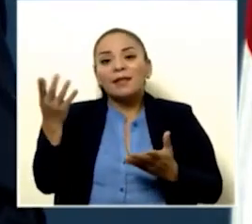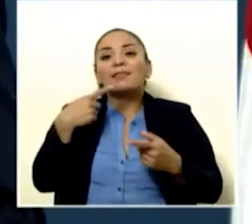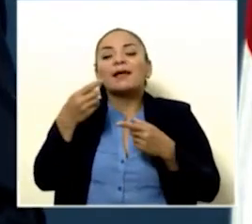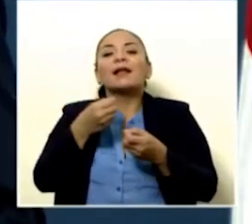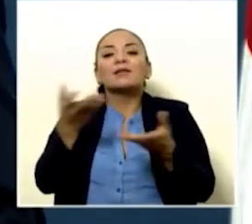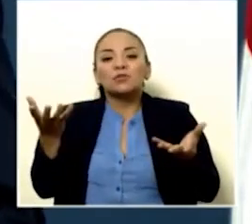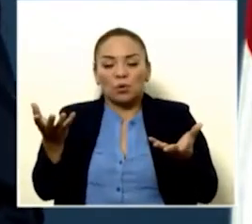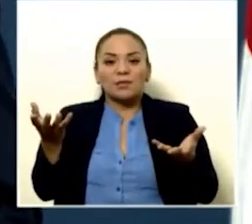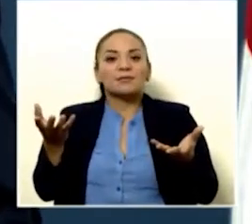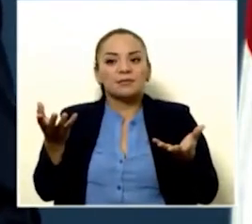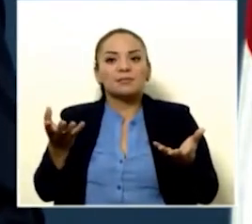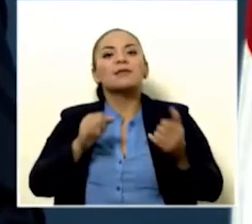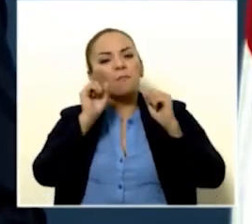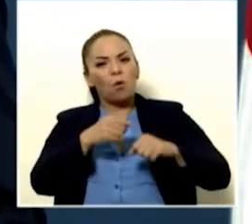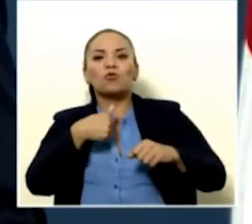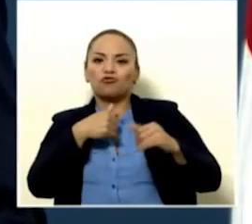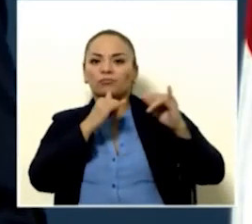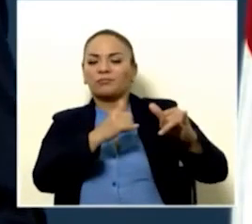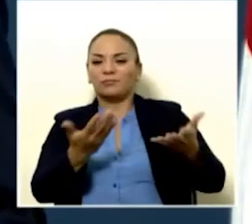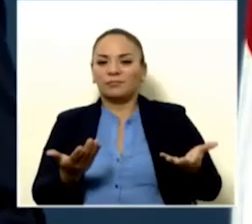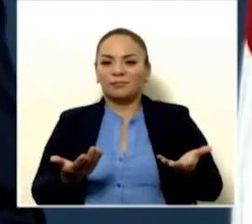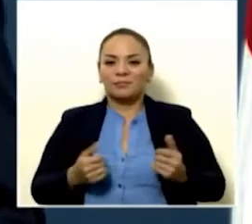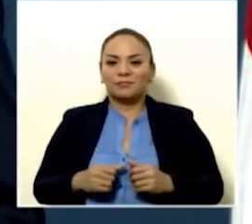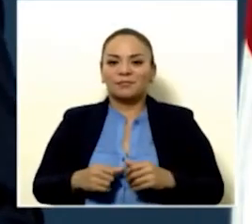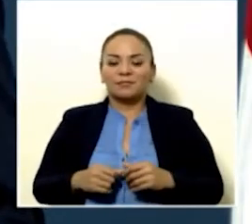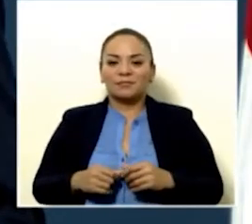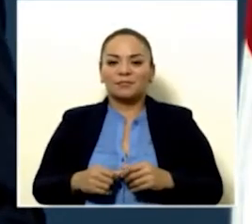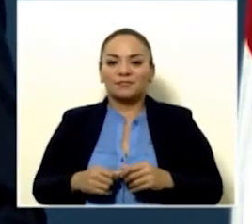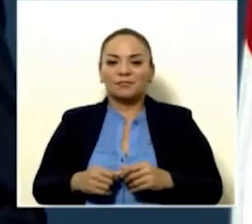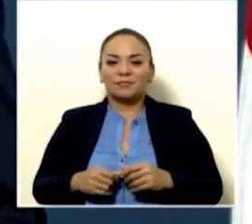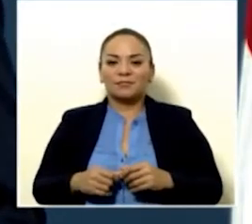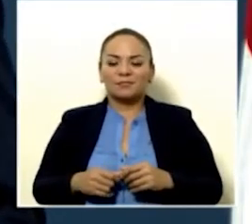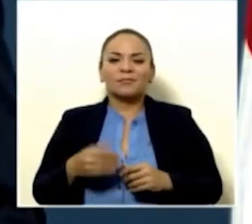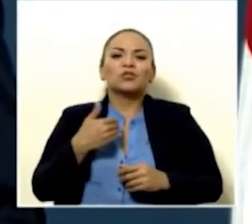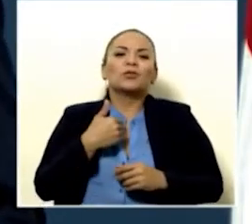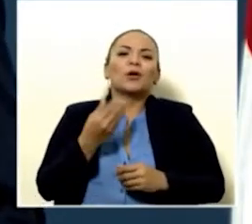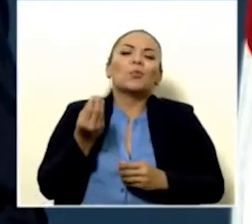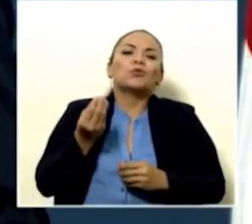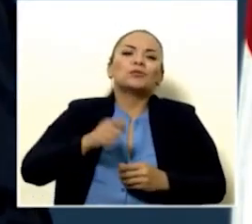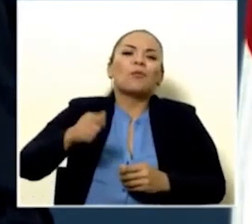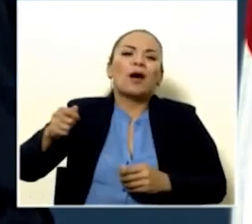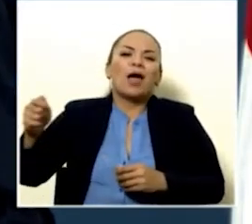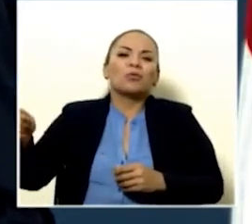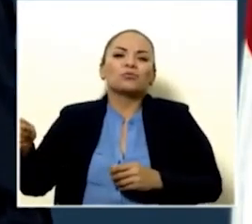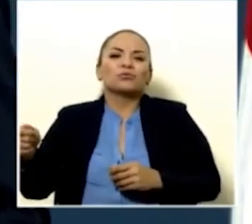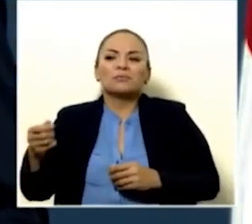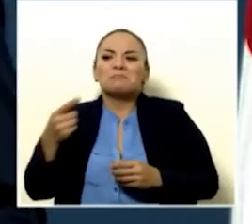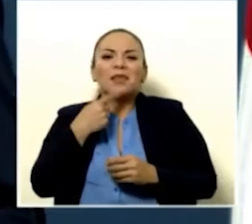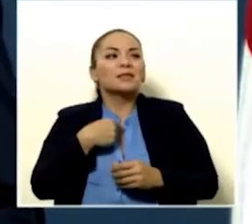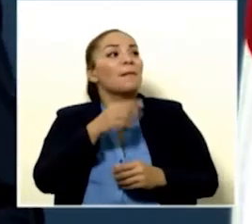declaraciones querellables. Yo tengo como muchos abogados diciendo, presidente, se lo hago